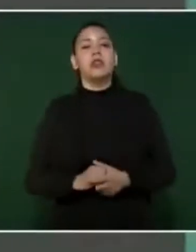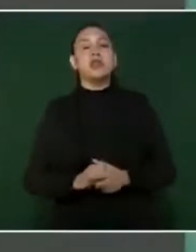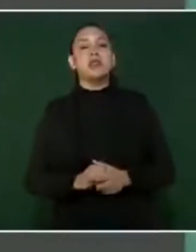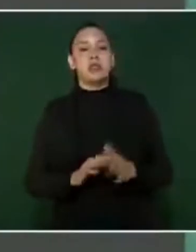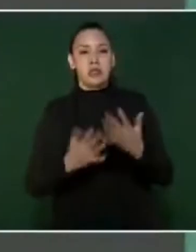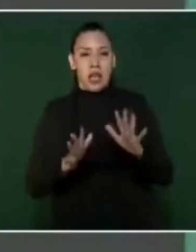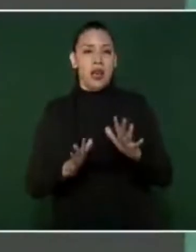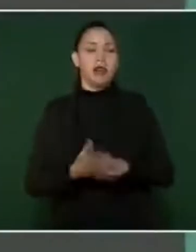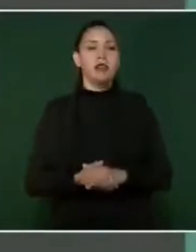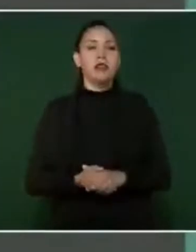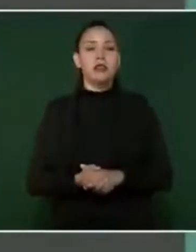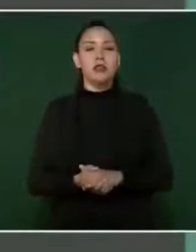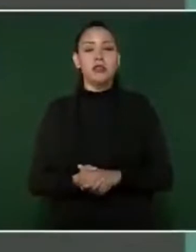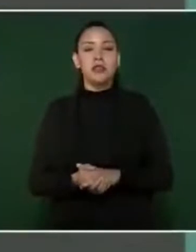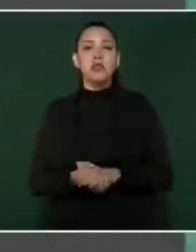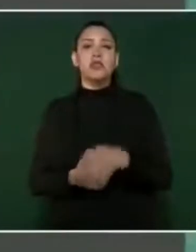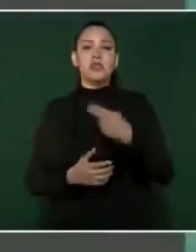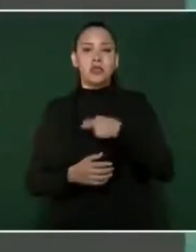decisiones,